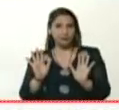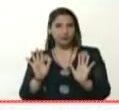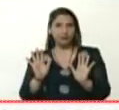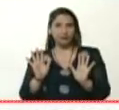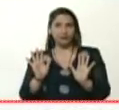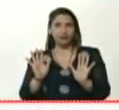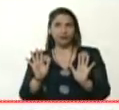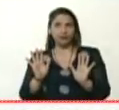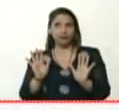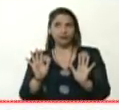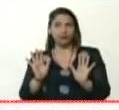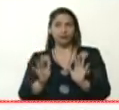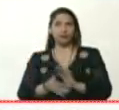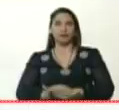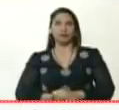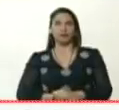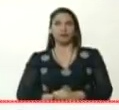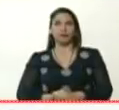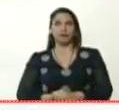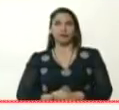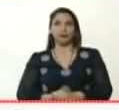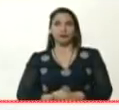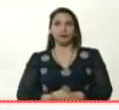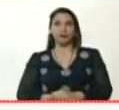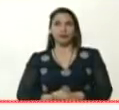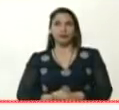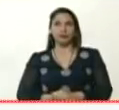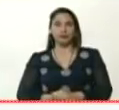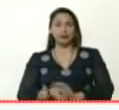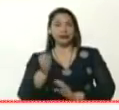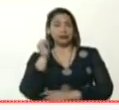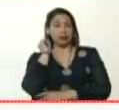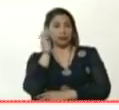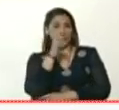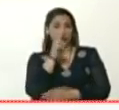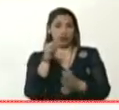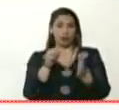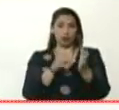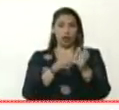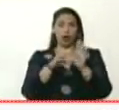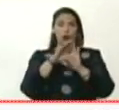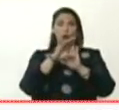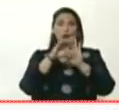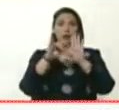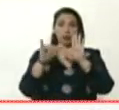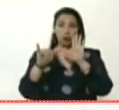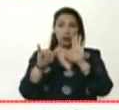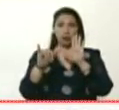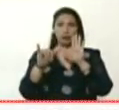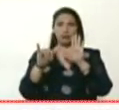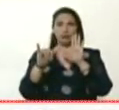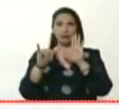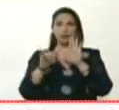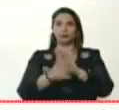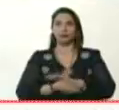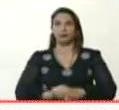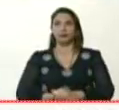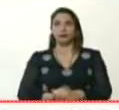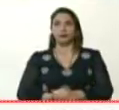Ahora, dijeron amigo mío, la Asamblea Nacional Constituyente